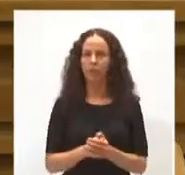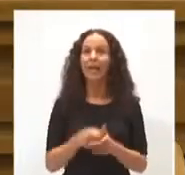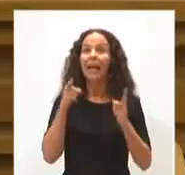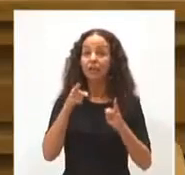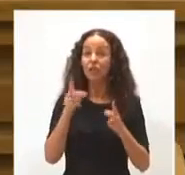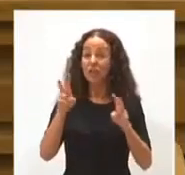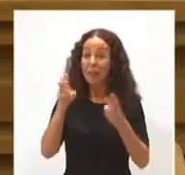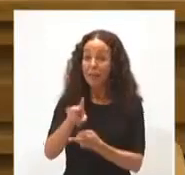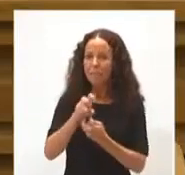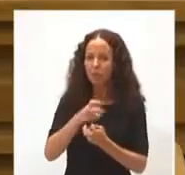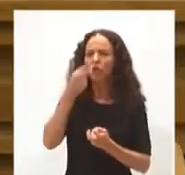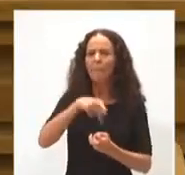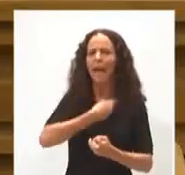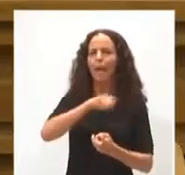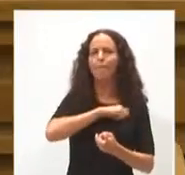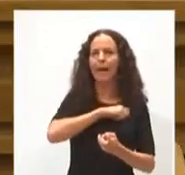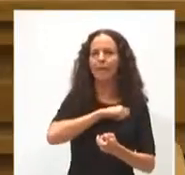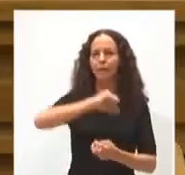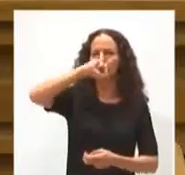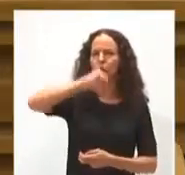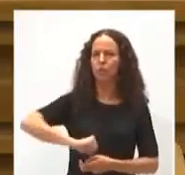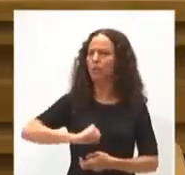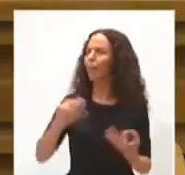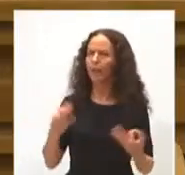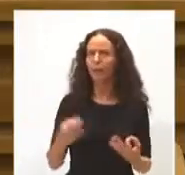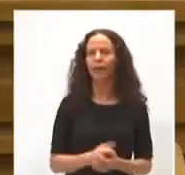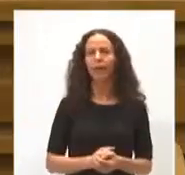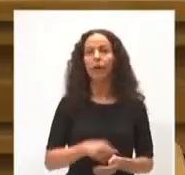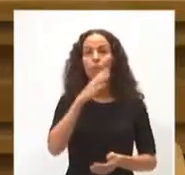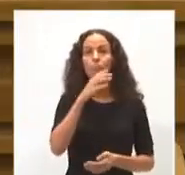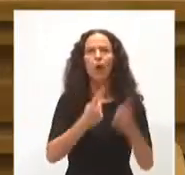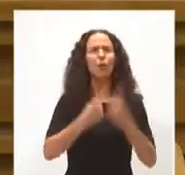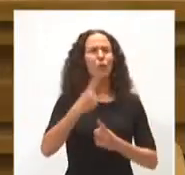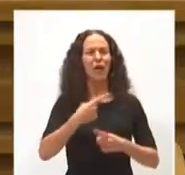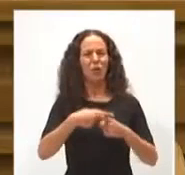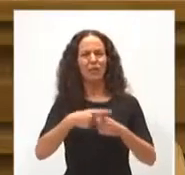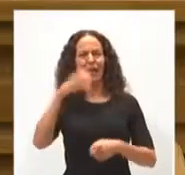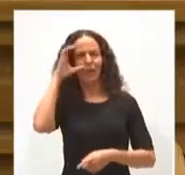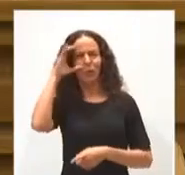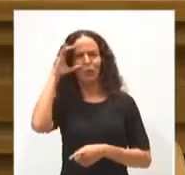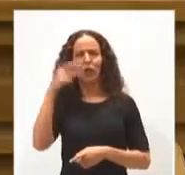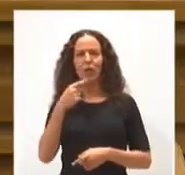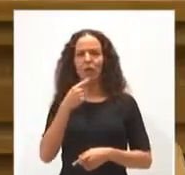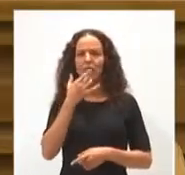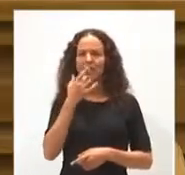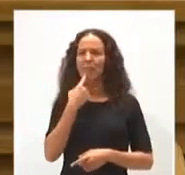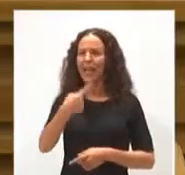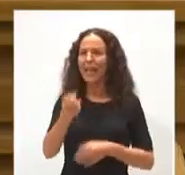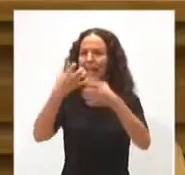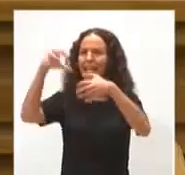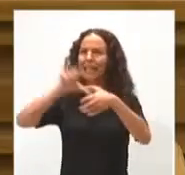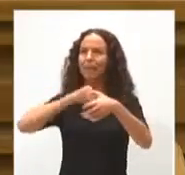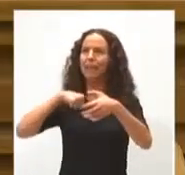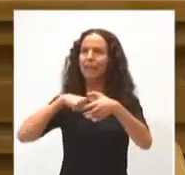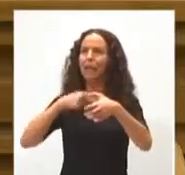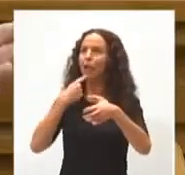impuestos también para los impuestos porque algunas cosas que escucho de verdad si las ligeras los independentistas diríamos que es que rompen